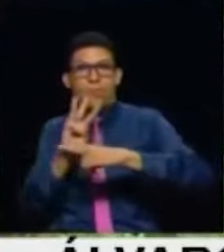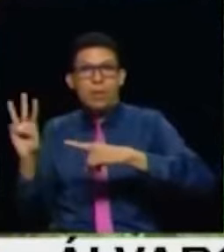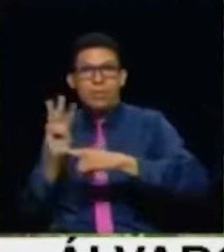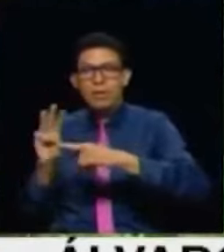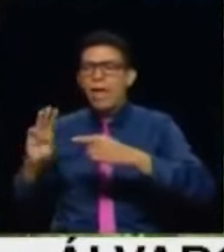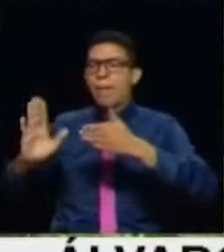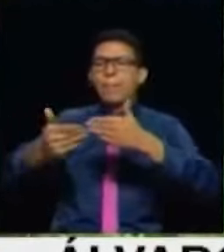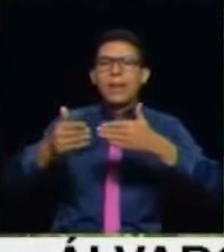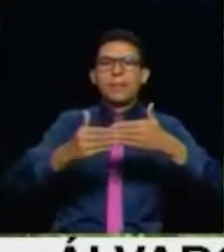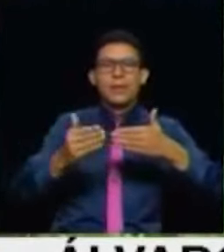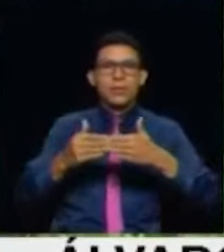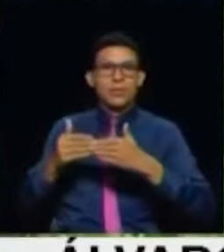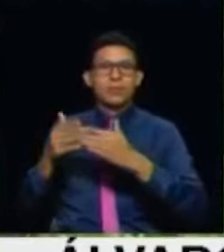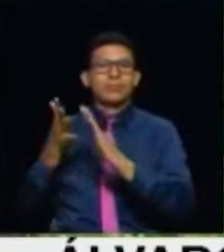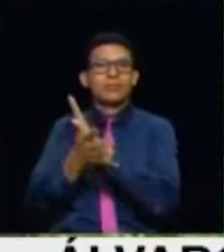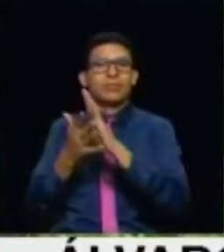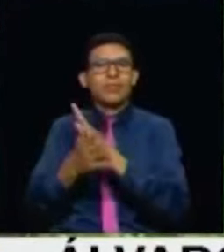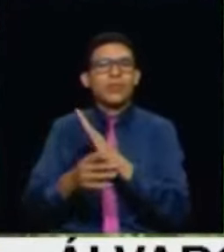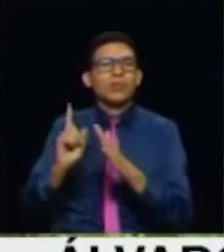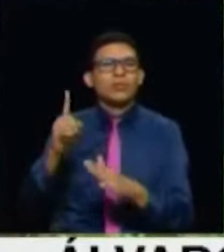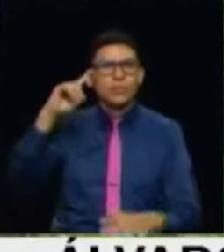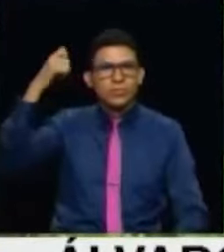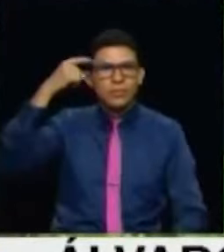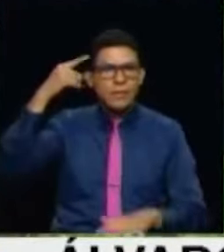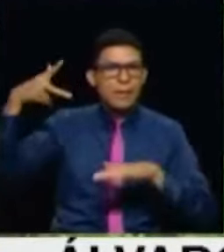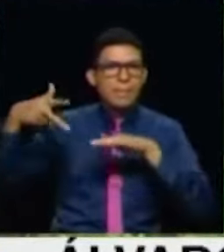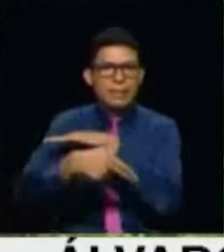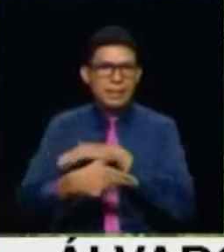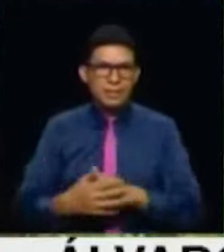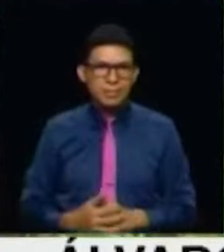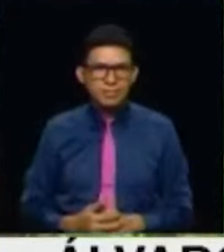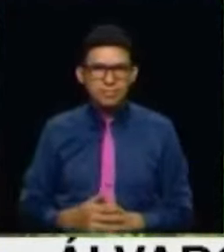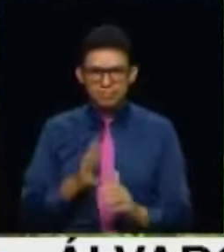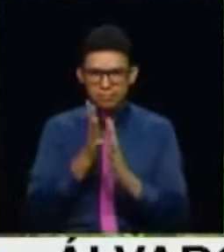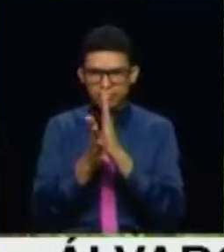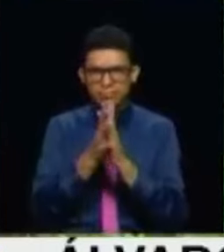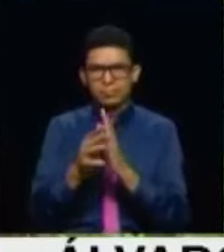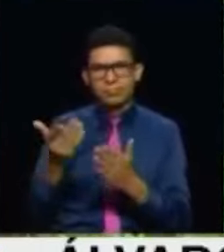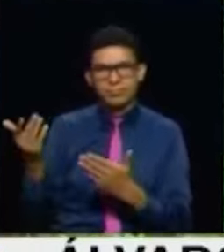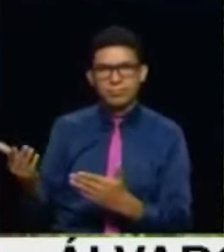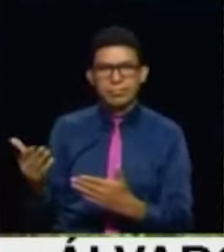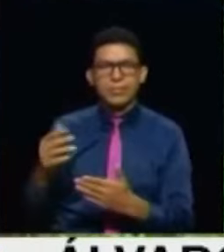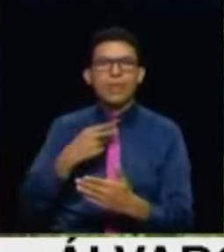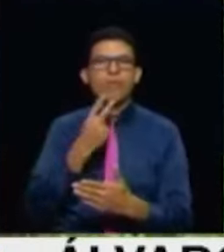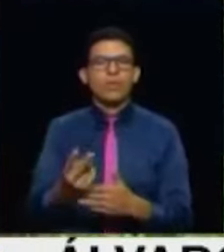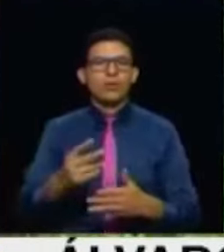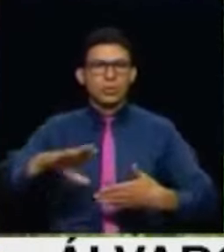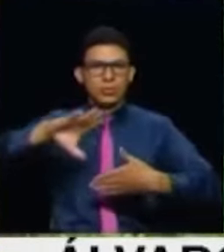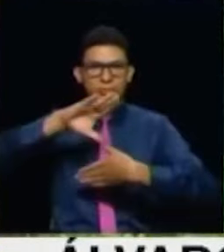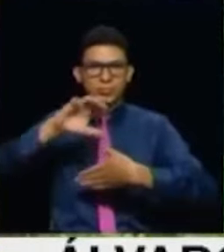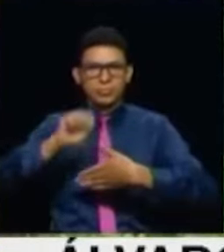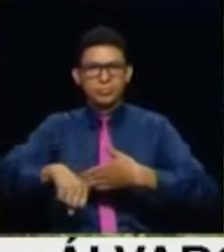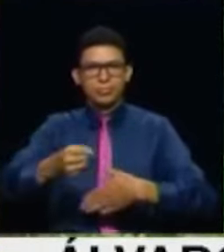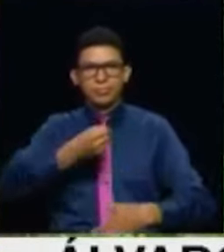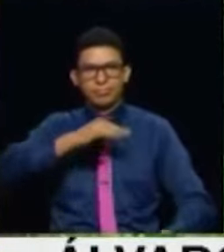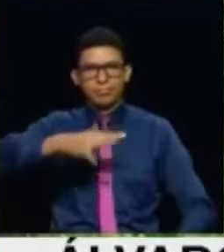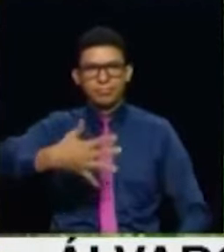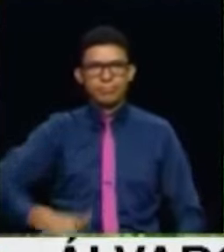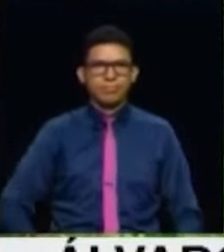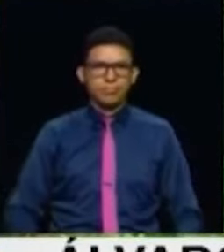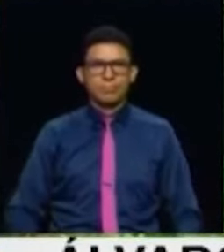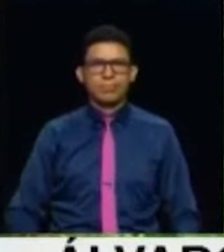durante las últimas horas por parte del gobierno. Este es un informe de Álvaro Algarra de La Voz de América para Noticinco.